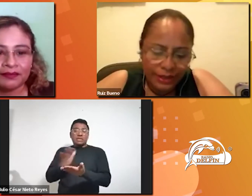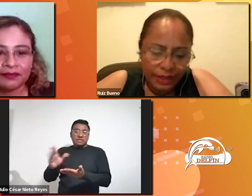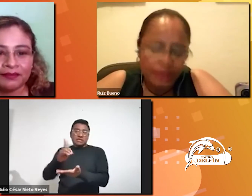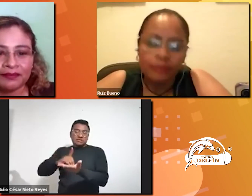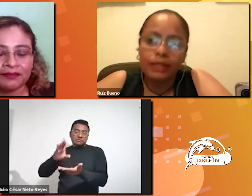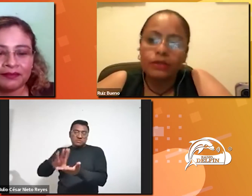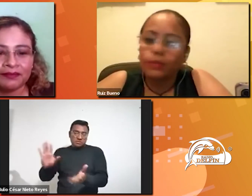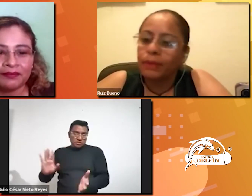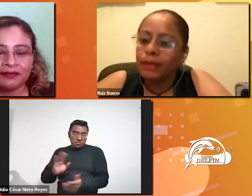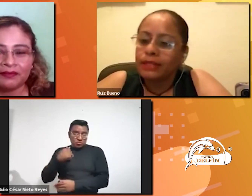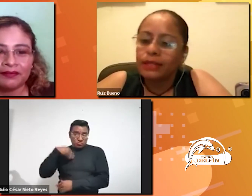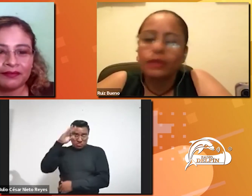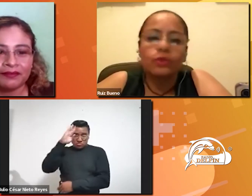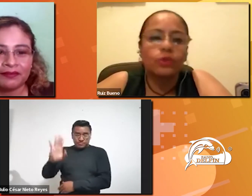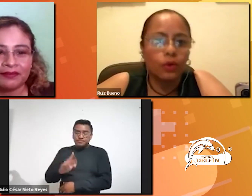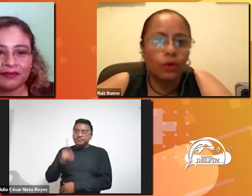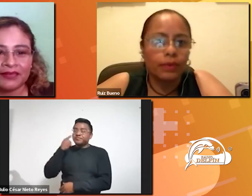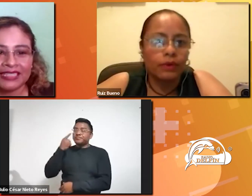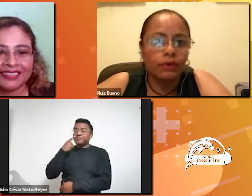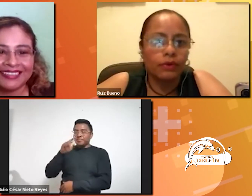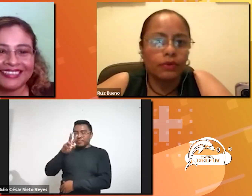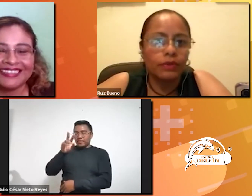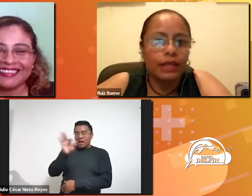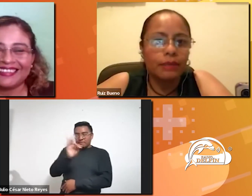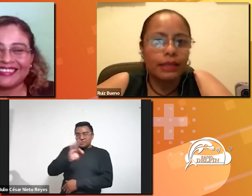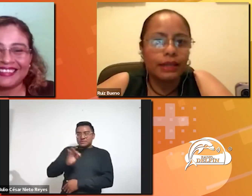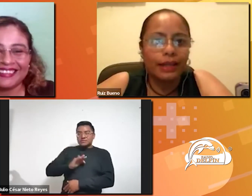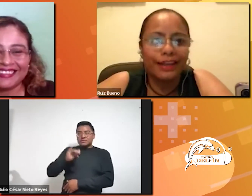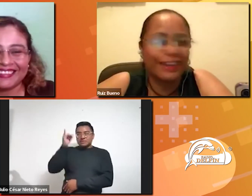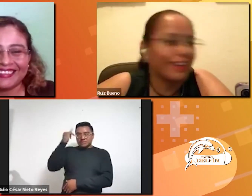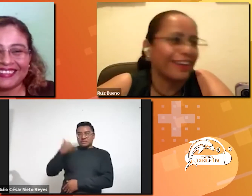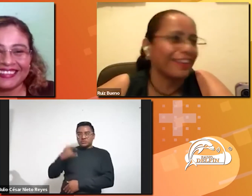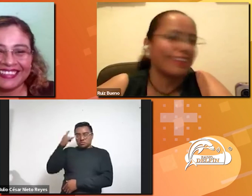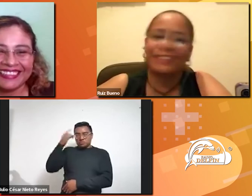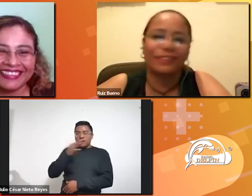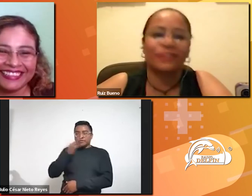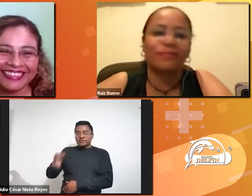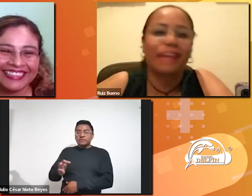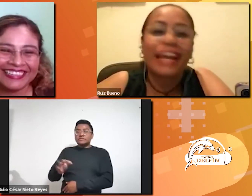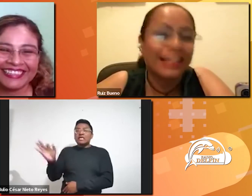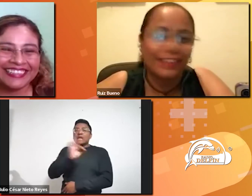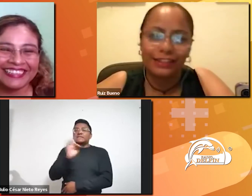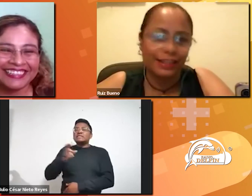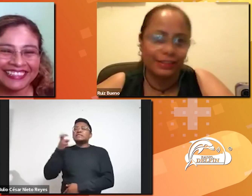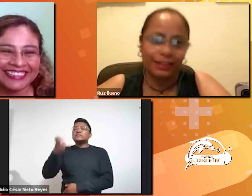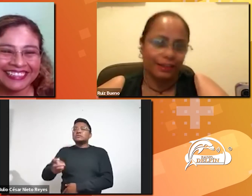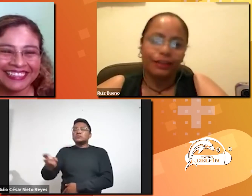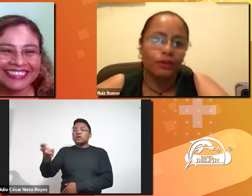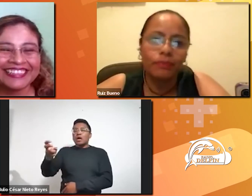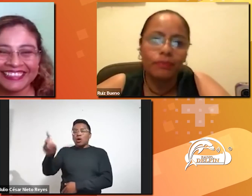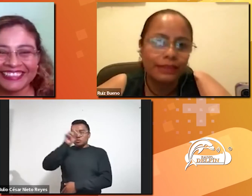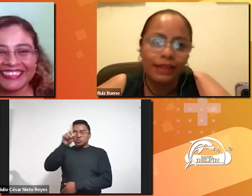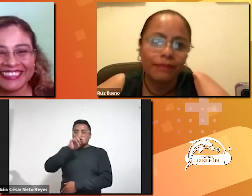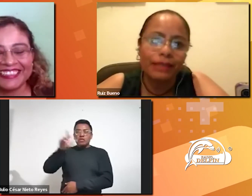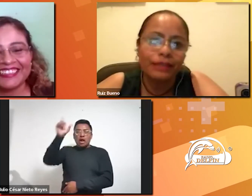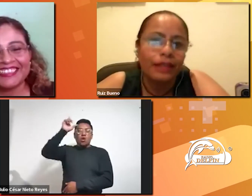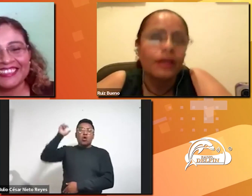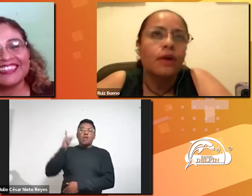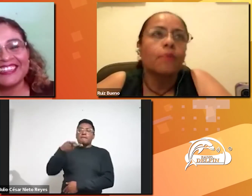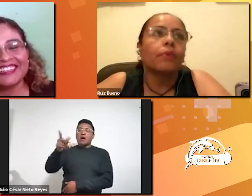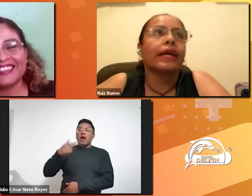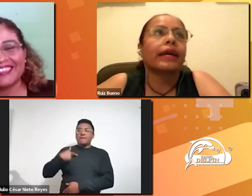Yo te diría, Jenny, mira, esto va a parecer incluso loco, pero finalmente yo me encanta hacer así, romper